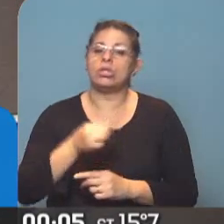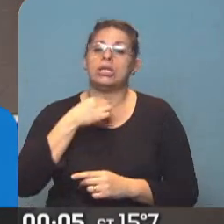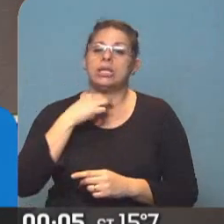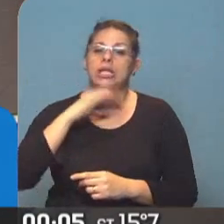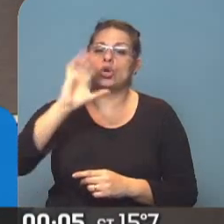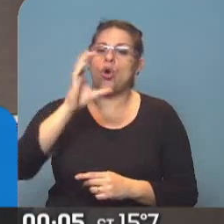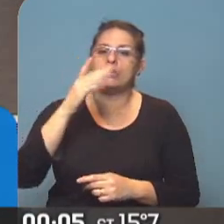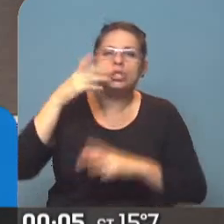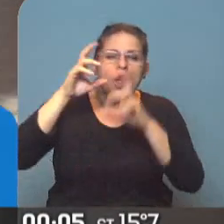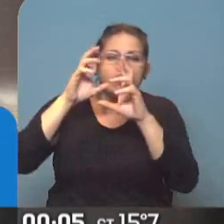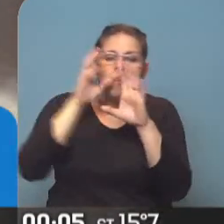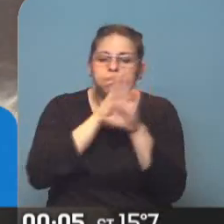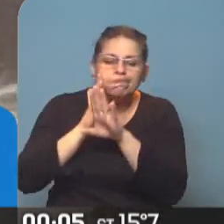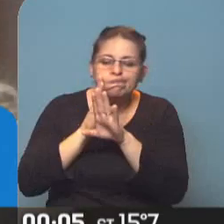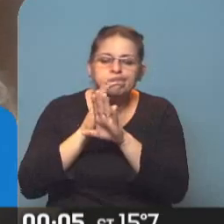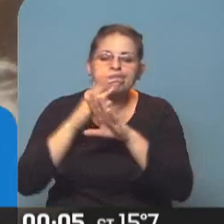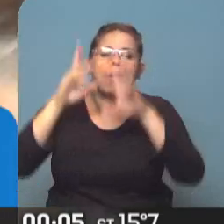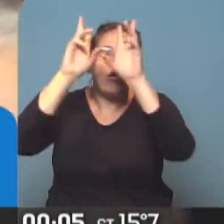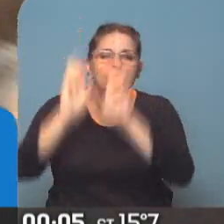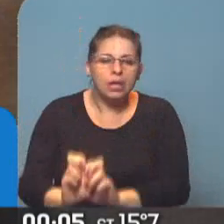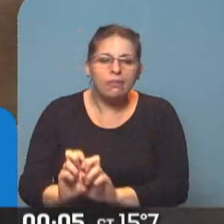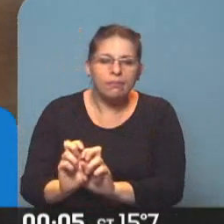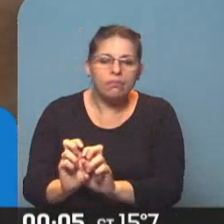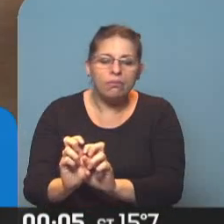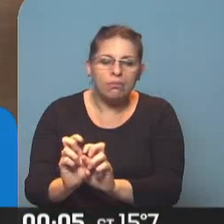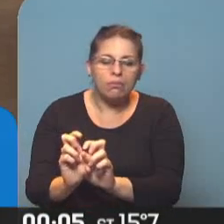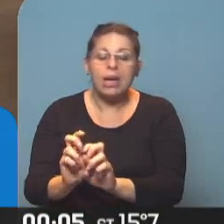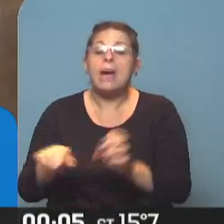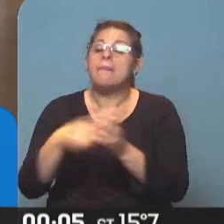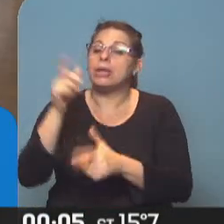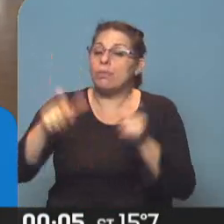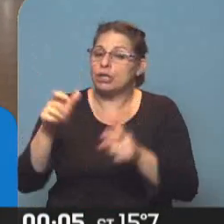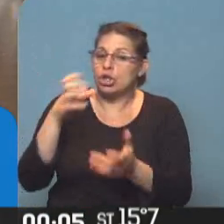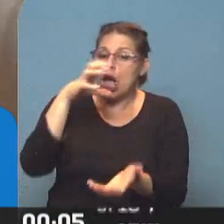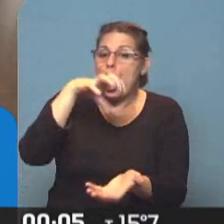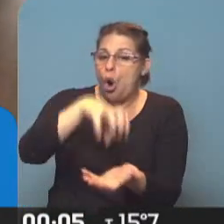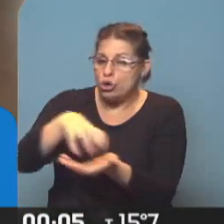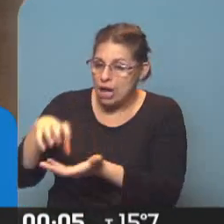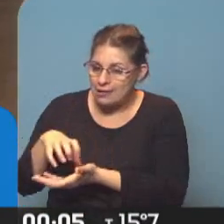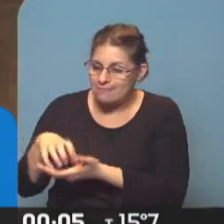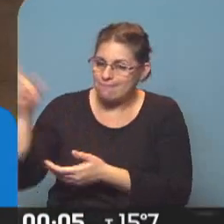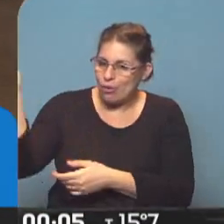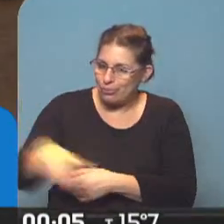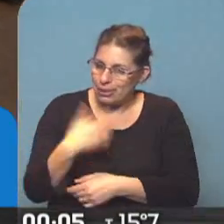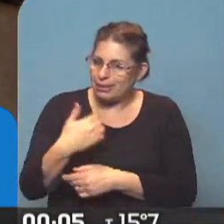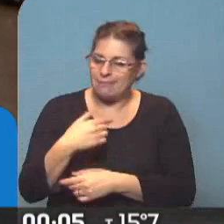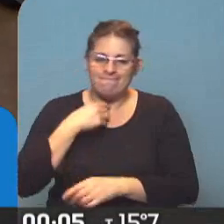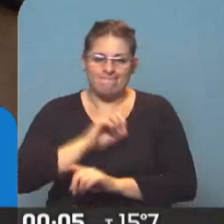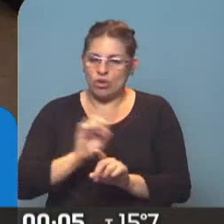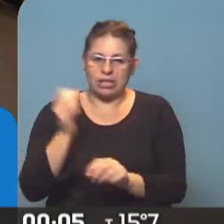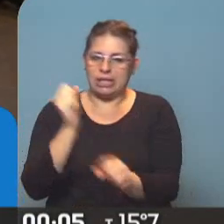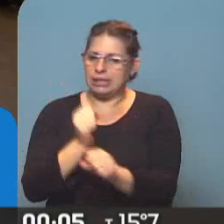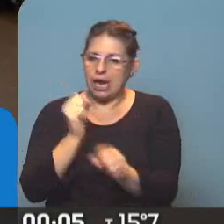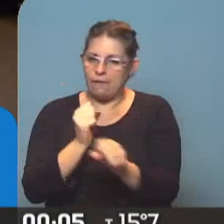comisión de seguimiento del caso, y la verdad es que las personas de estos organismos que vinieron no estaban dispuestas a